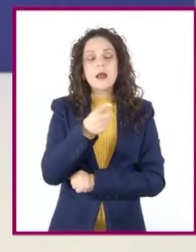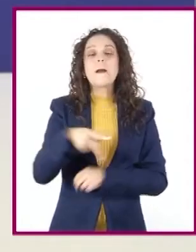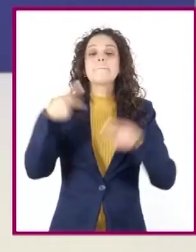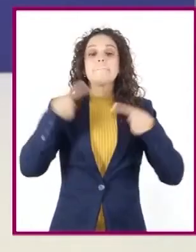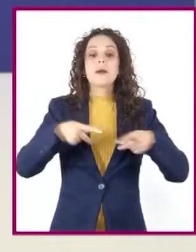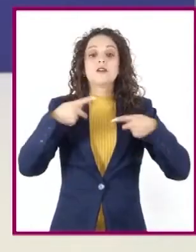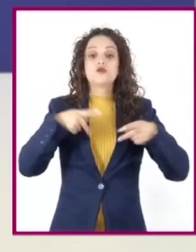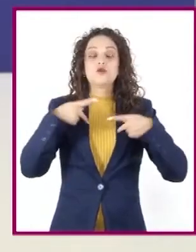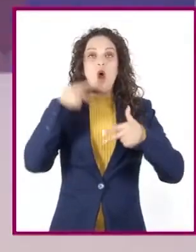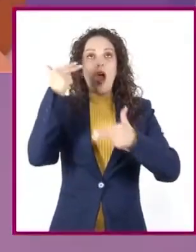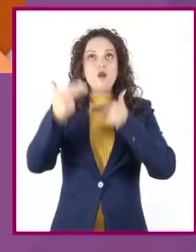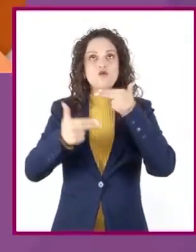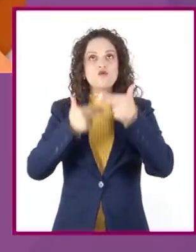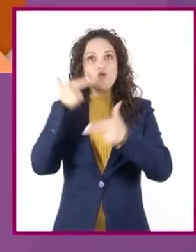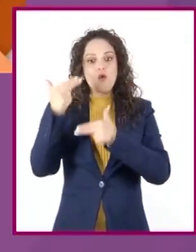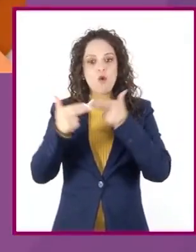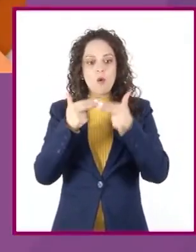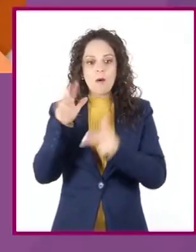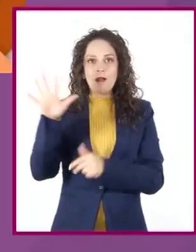nubes.